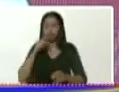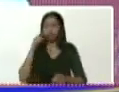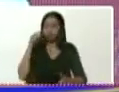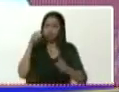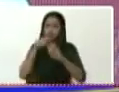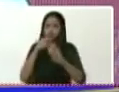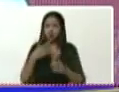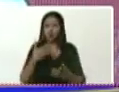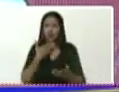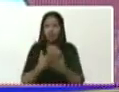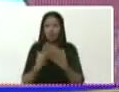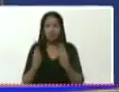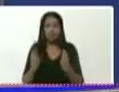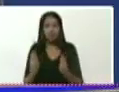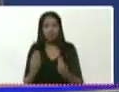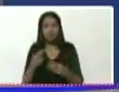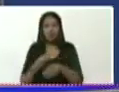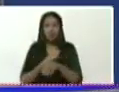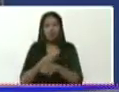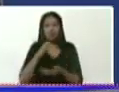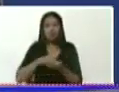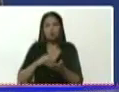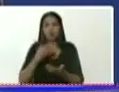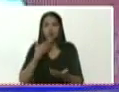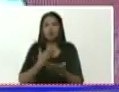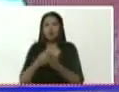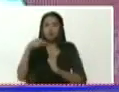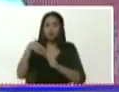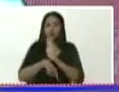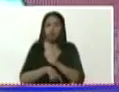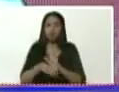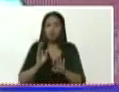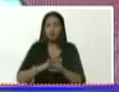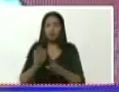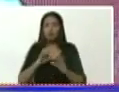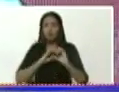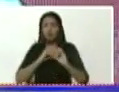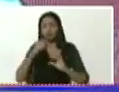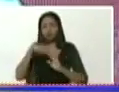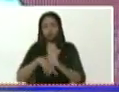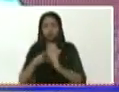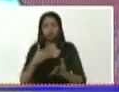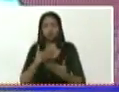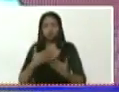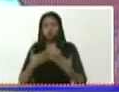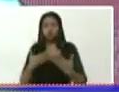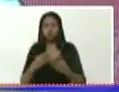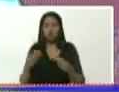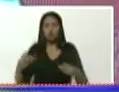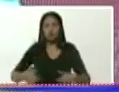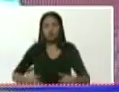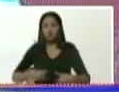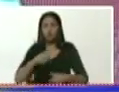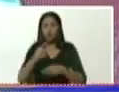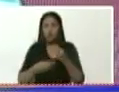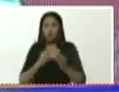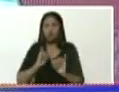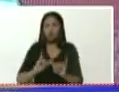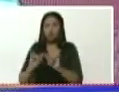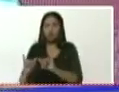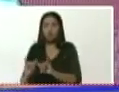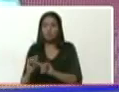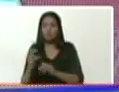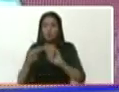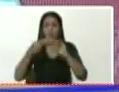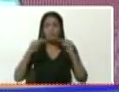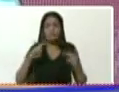le agradezco, compañero Héctor. Te agradezco profundamente, desde mi corazón, el sacrificio que estás haciendo por la paz